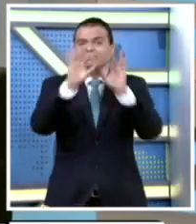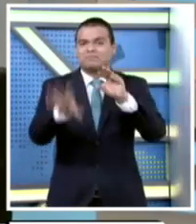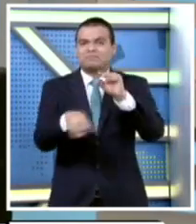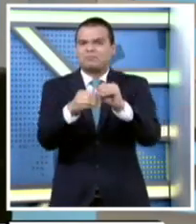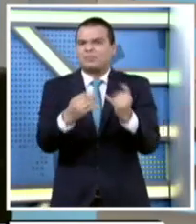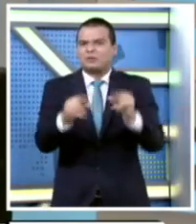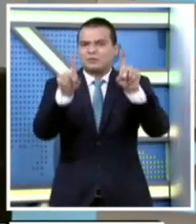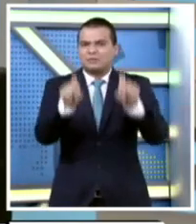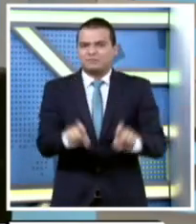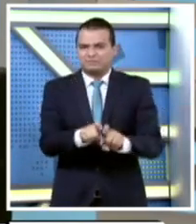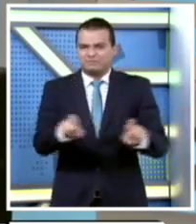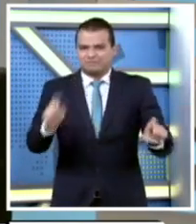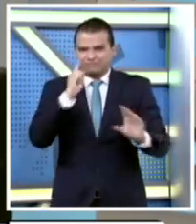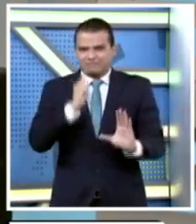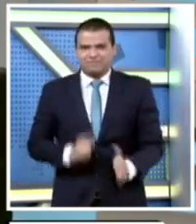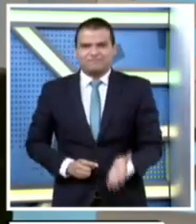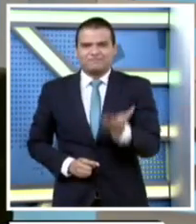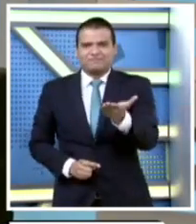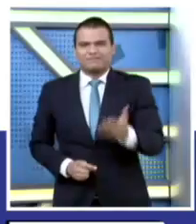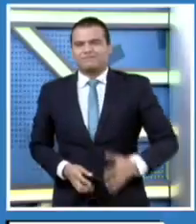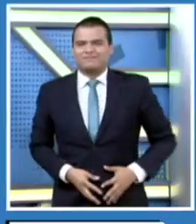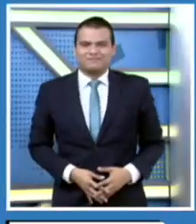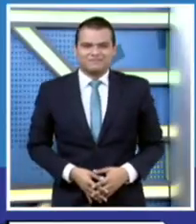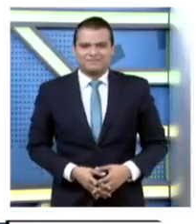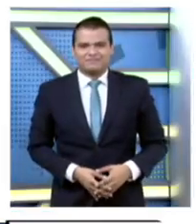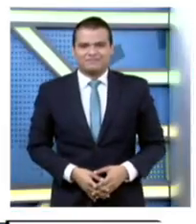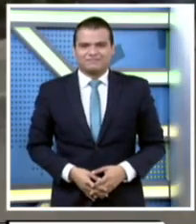con nuestros titulares del día. Bienvenidos.